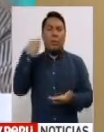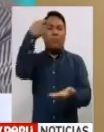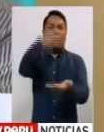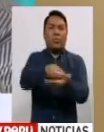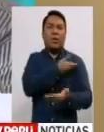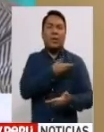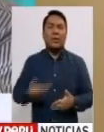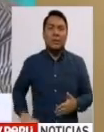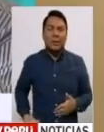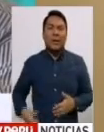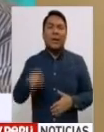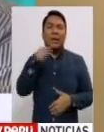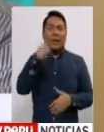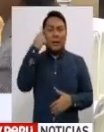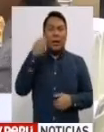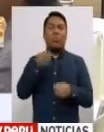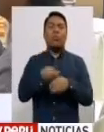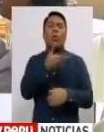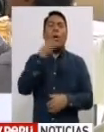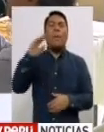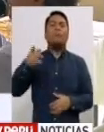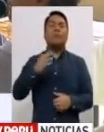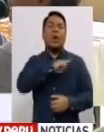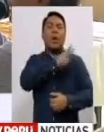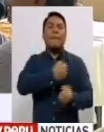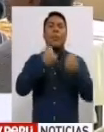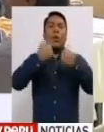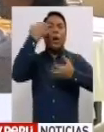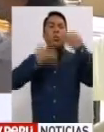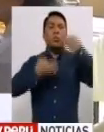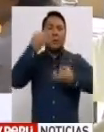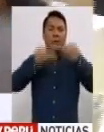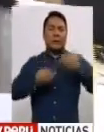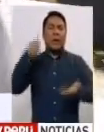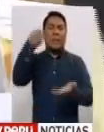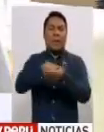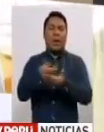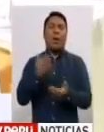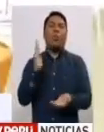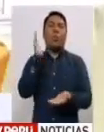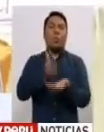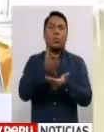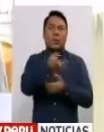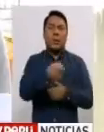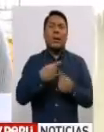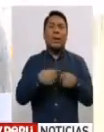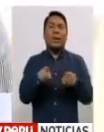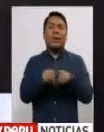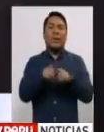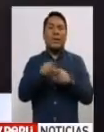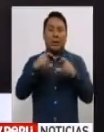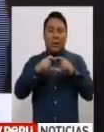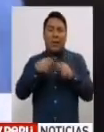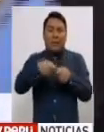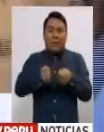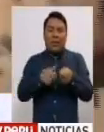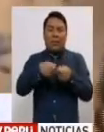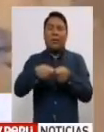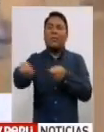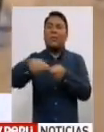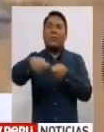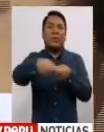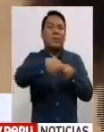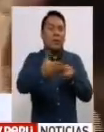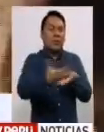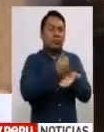monto determinado por el Poder Judicial como reparación civil. Para cumplir con el pago, Waldo Ríos realizó rifas y colectas, hasta que por